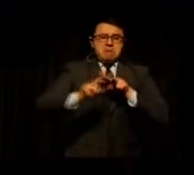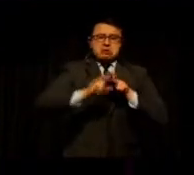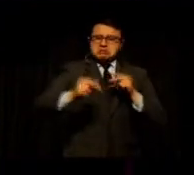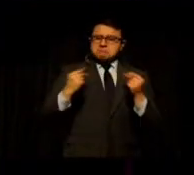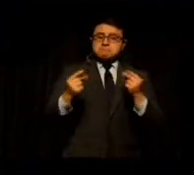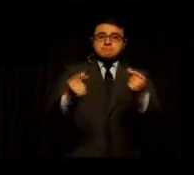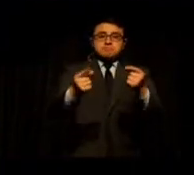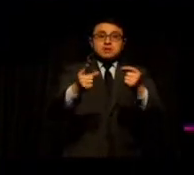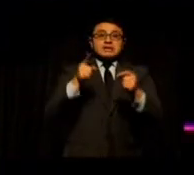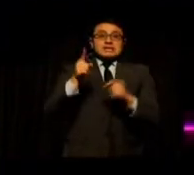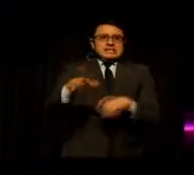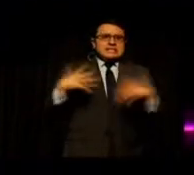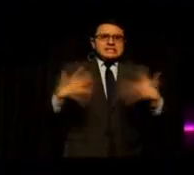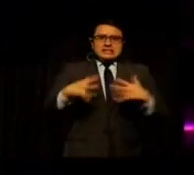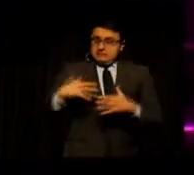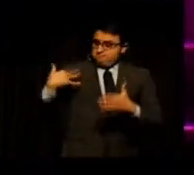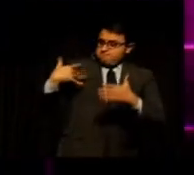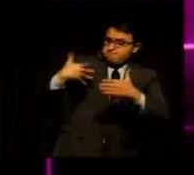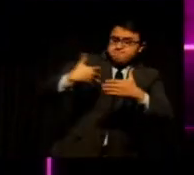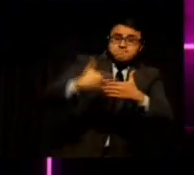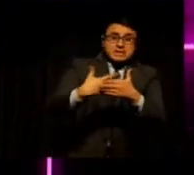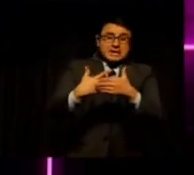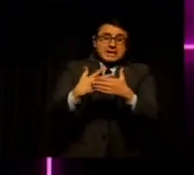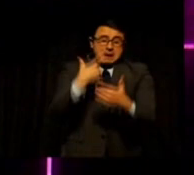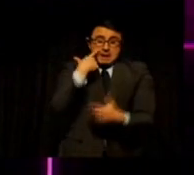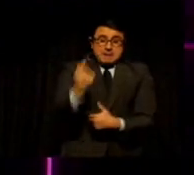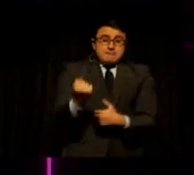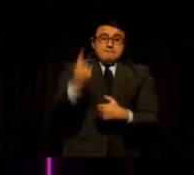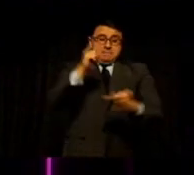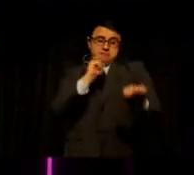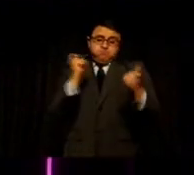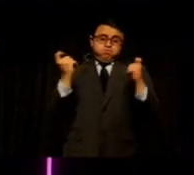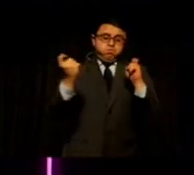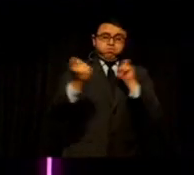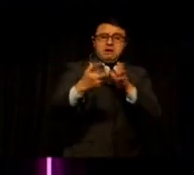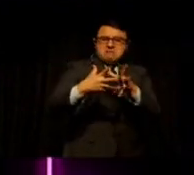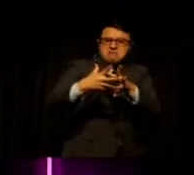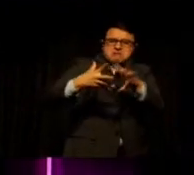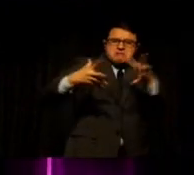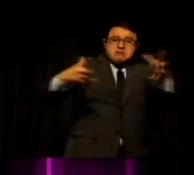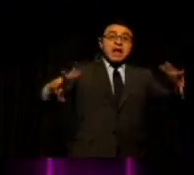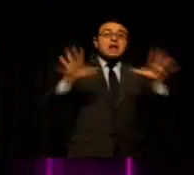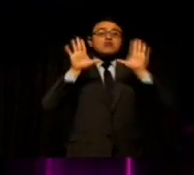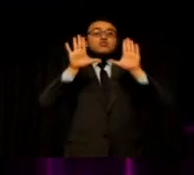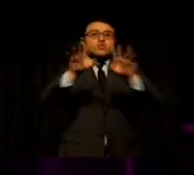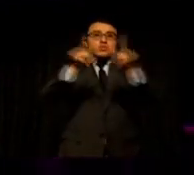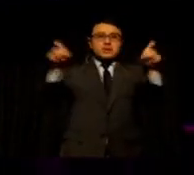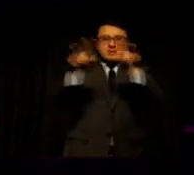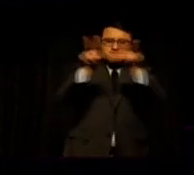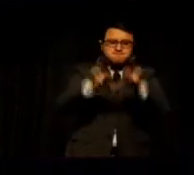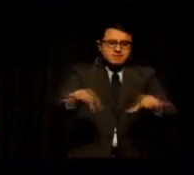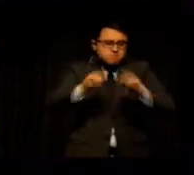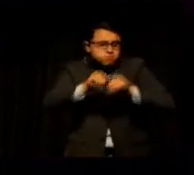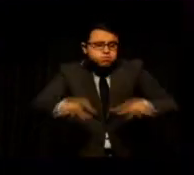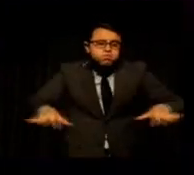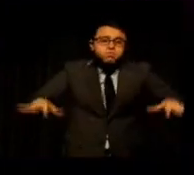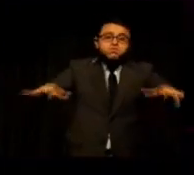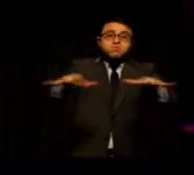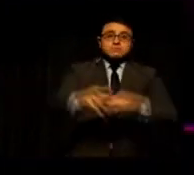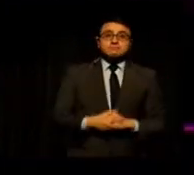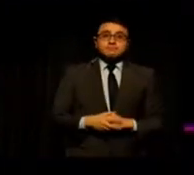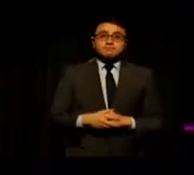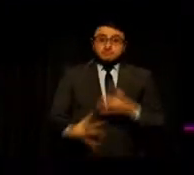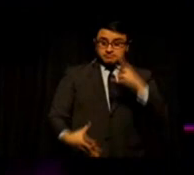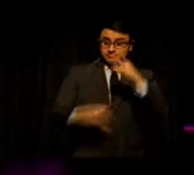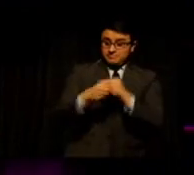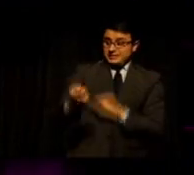transformación en términos de conectividad en tan corto plazo que haya vivido en nuestro país pero no es solamente eso también